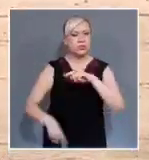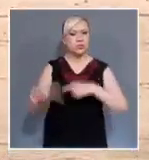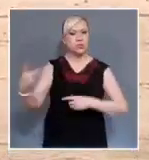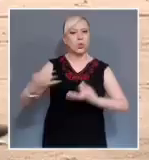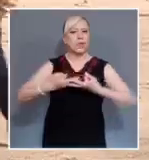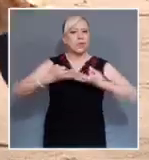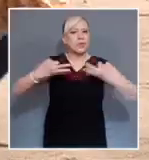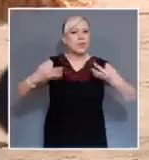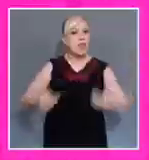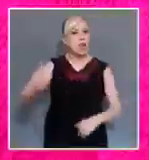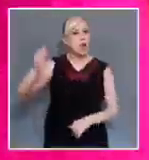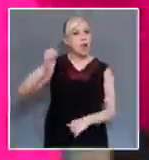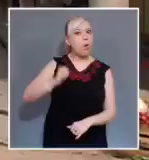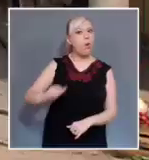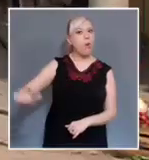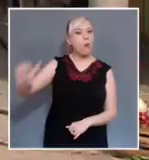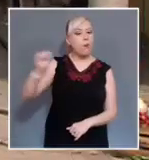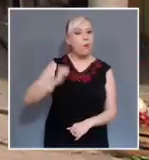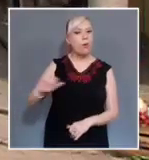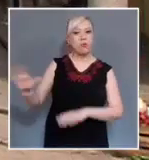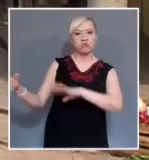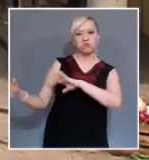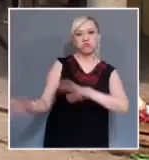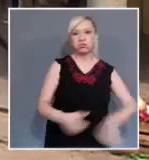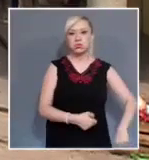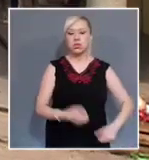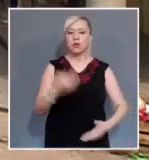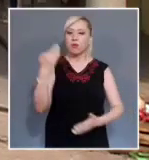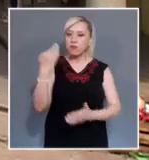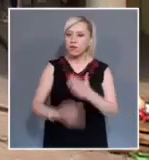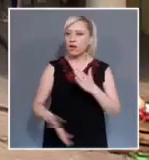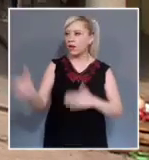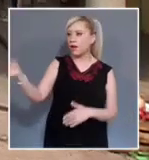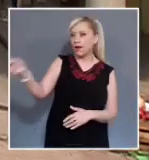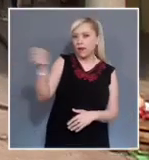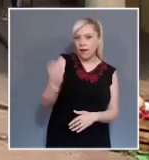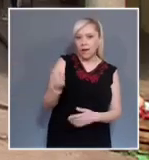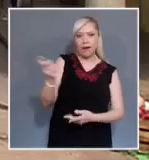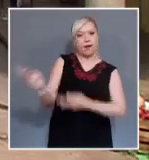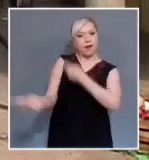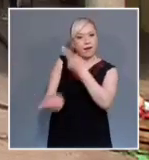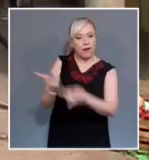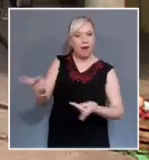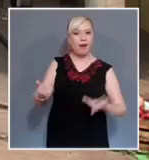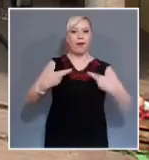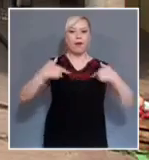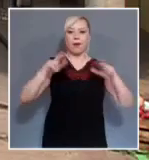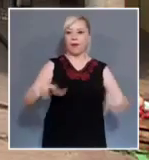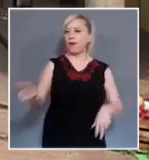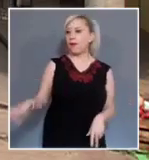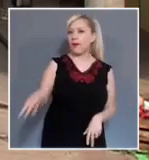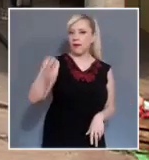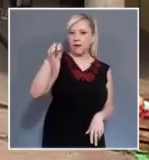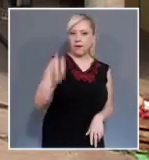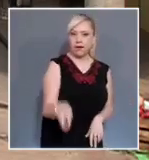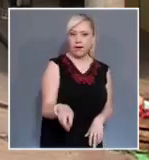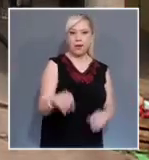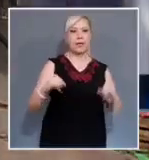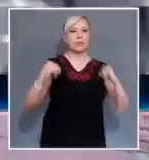en la falta de participación consulta y representación en las instituciones democráticas